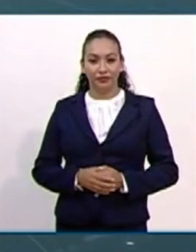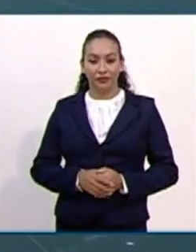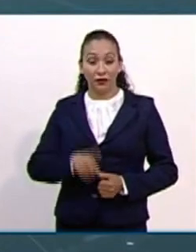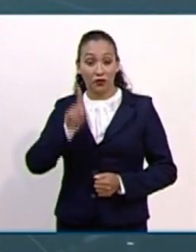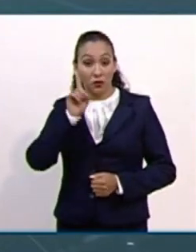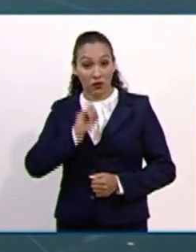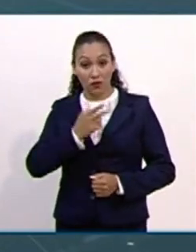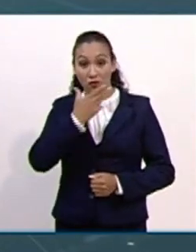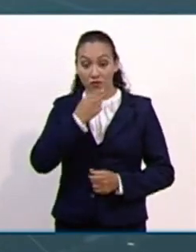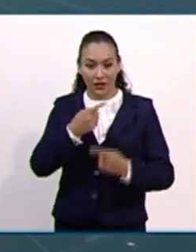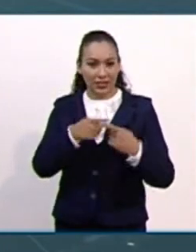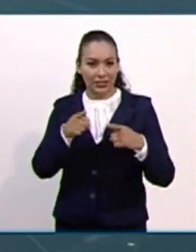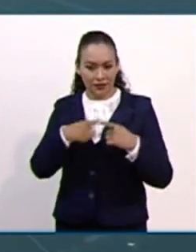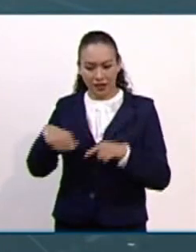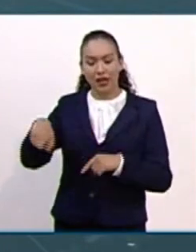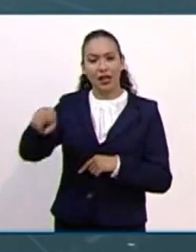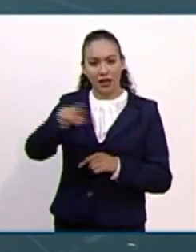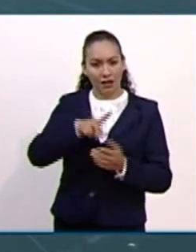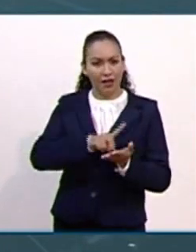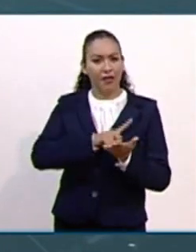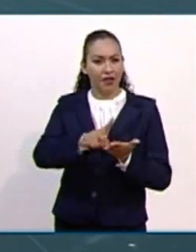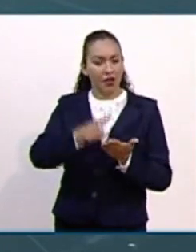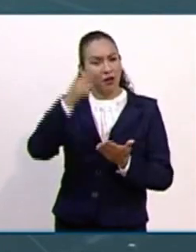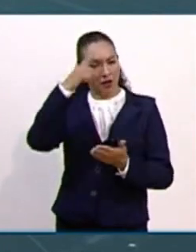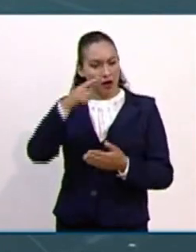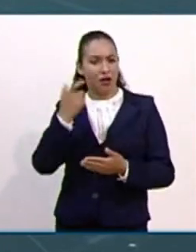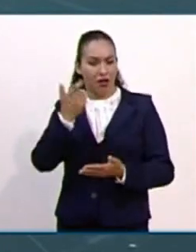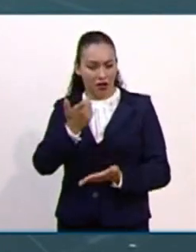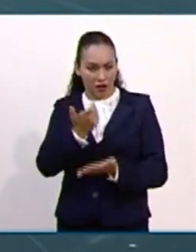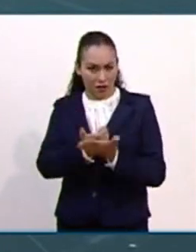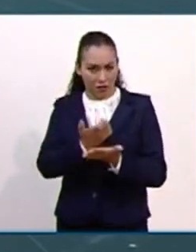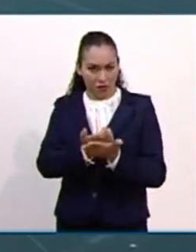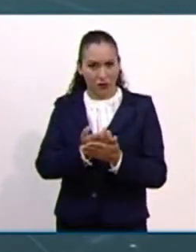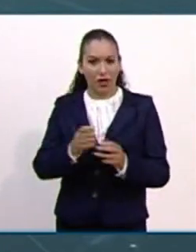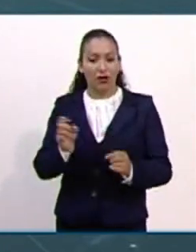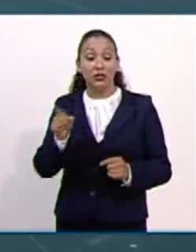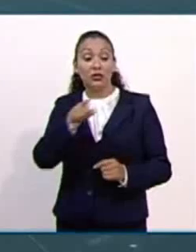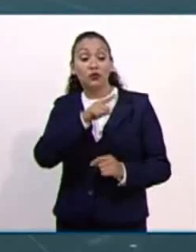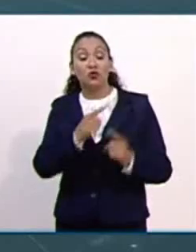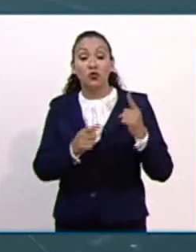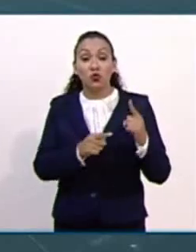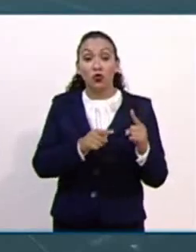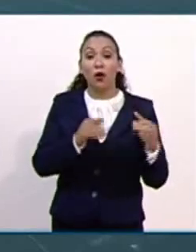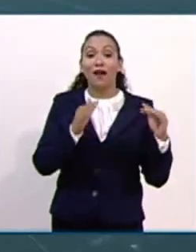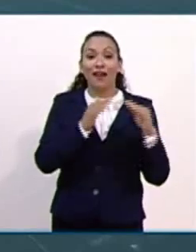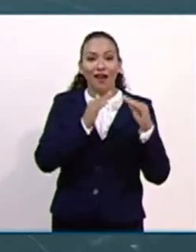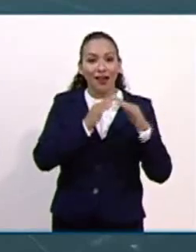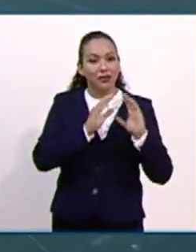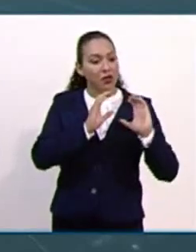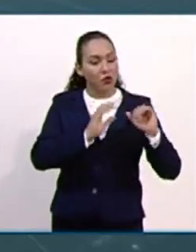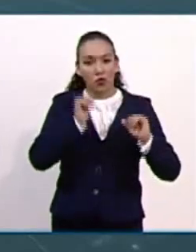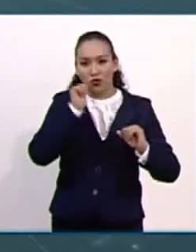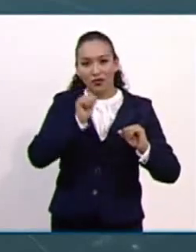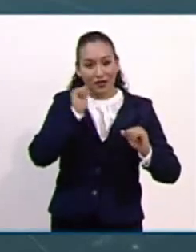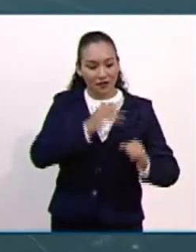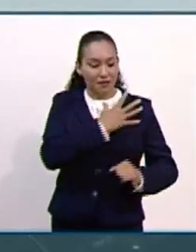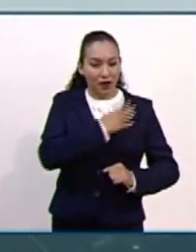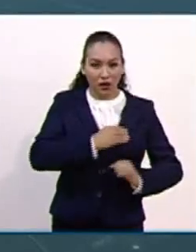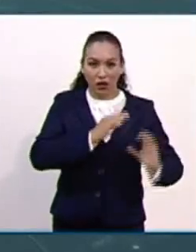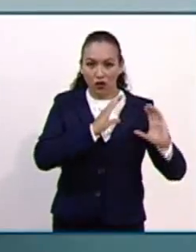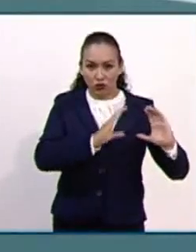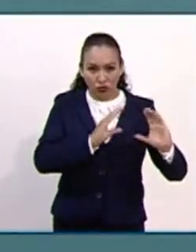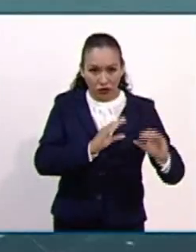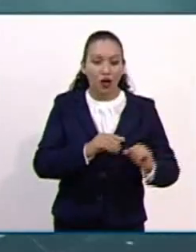Mujeres y hombres tienen derecho a la compensación económica en caso de haberse dedicado al trabajo del hogar y cuidado de los hijos.